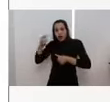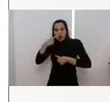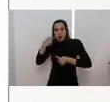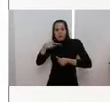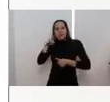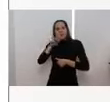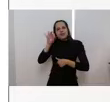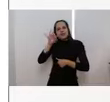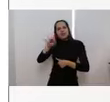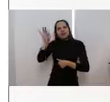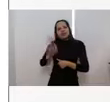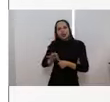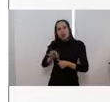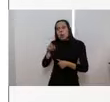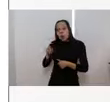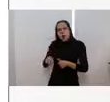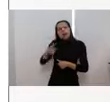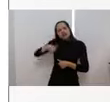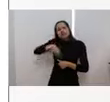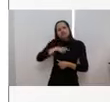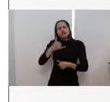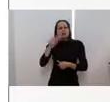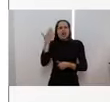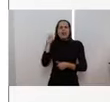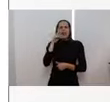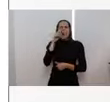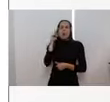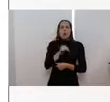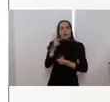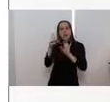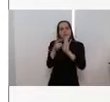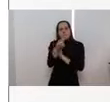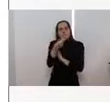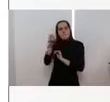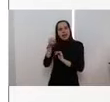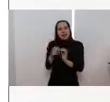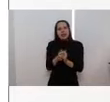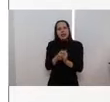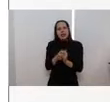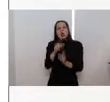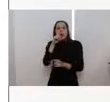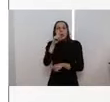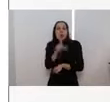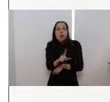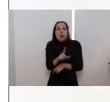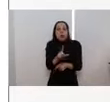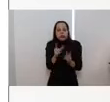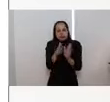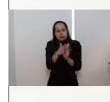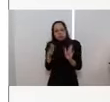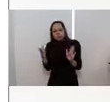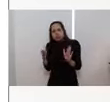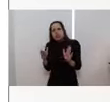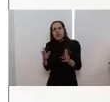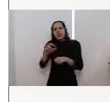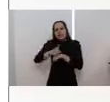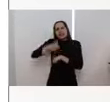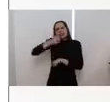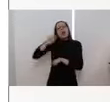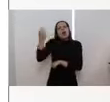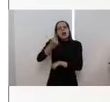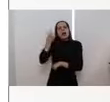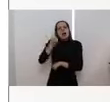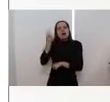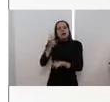que esta farmacia ambulatoria la tuvimos nosotros hasta junio del 2020 desde julio la asumió la dirección general de